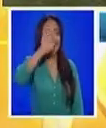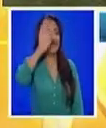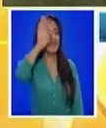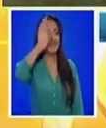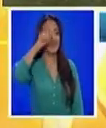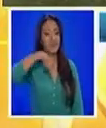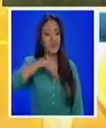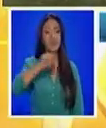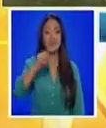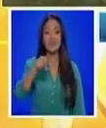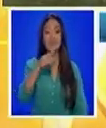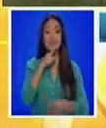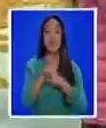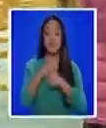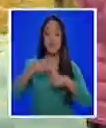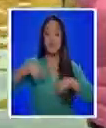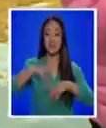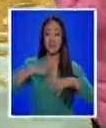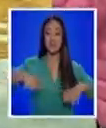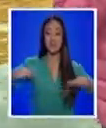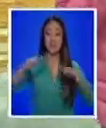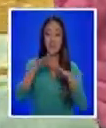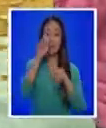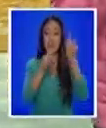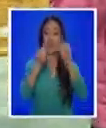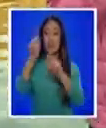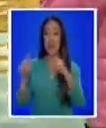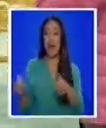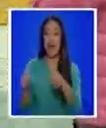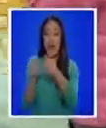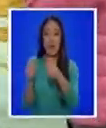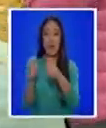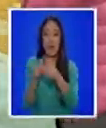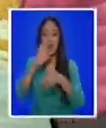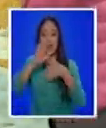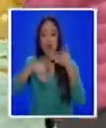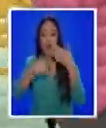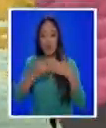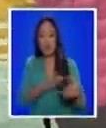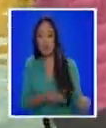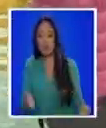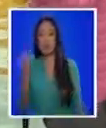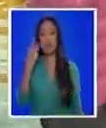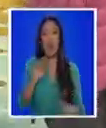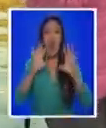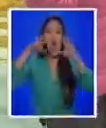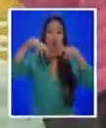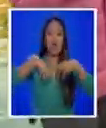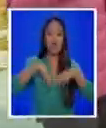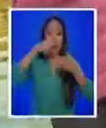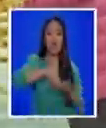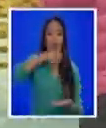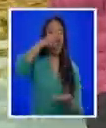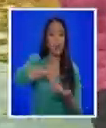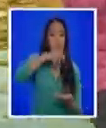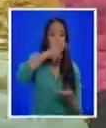Acá estamos con Fátima, estamos con los queridos personajes que nos han acompañado todos estos días. El hociquito brinca y brinca, brinca